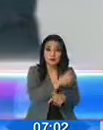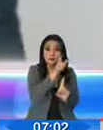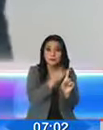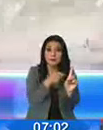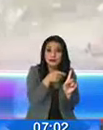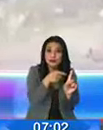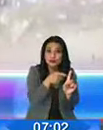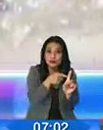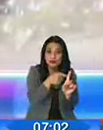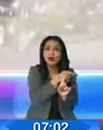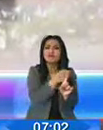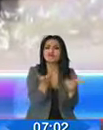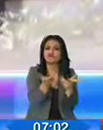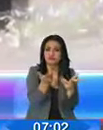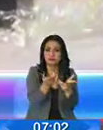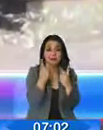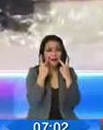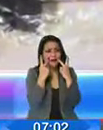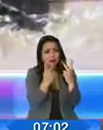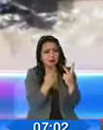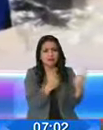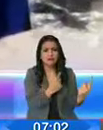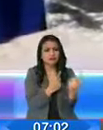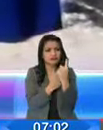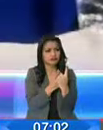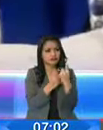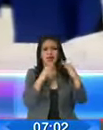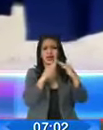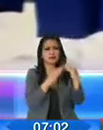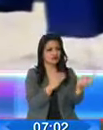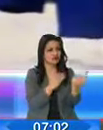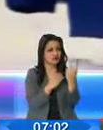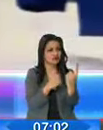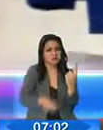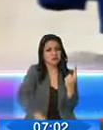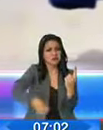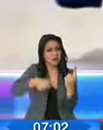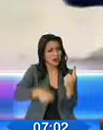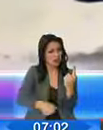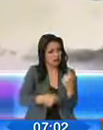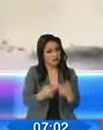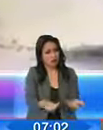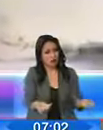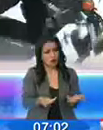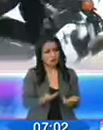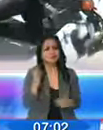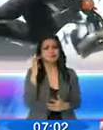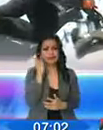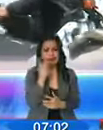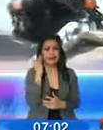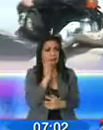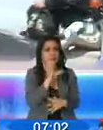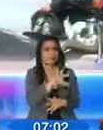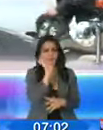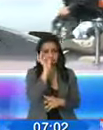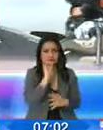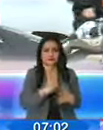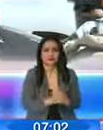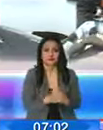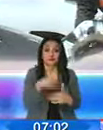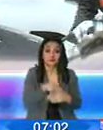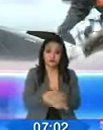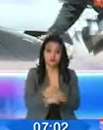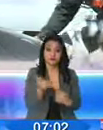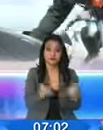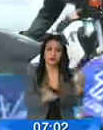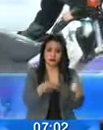delincuentes habría sido visto saliendo del domicilio con una maleta y con varios objetos. Encontrándonos dentro del vehículo con ropa